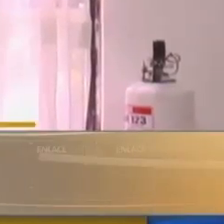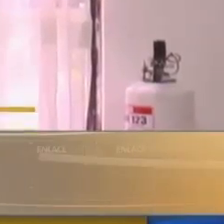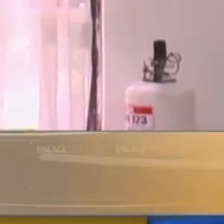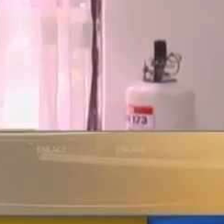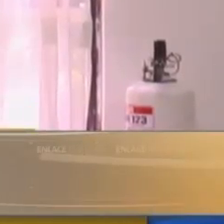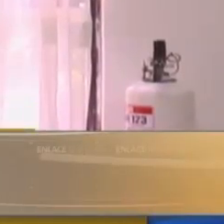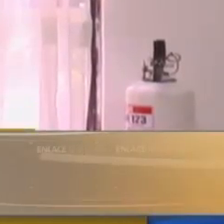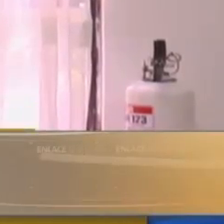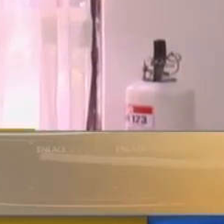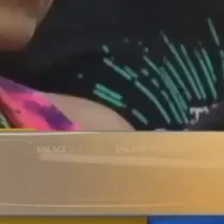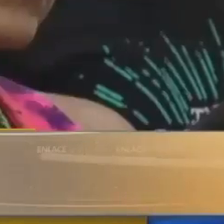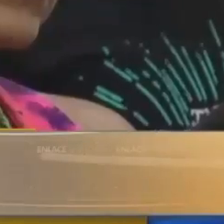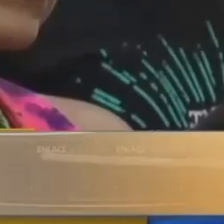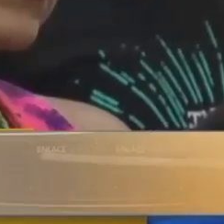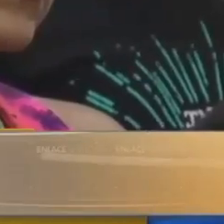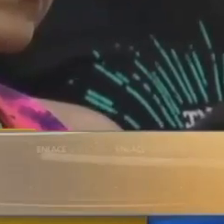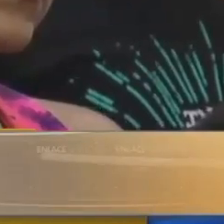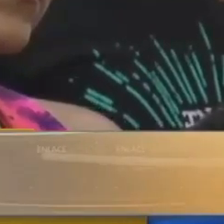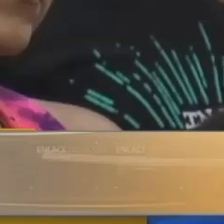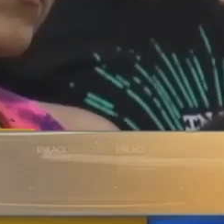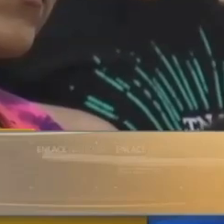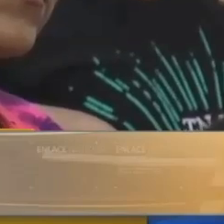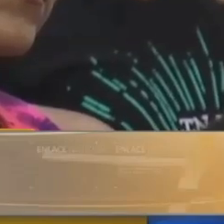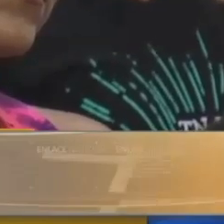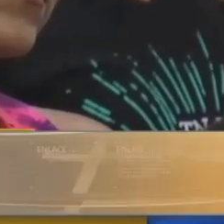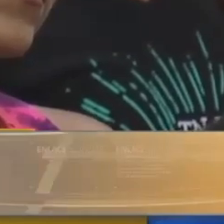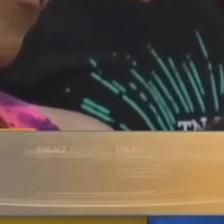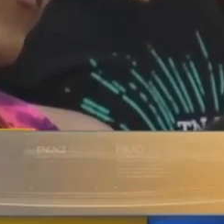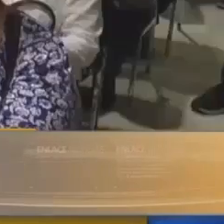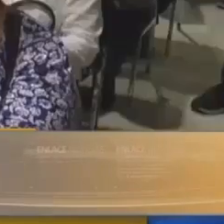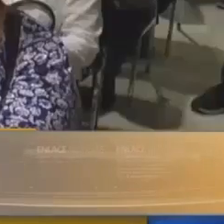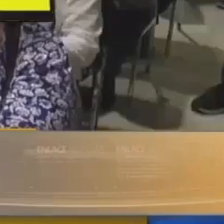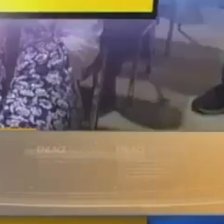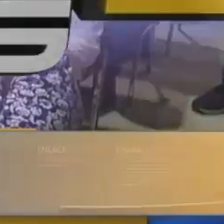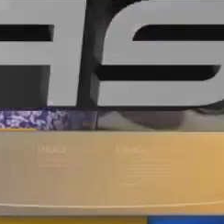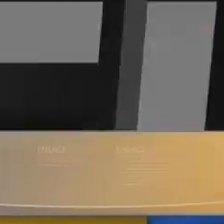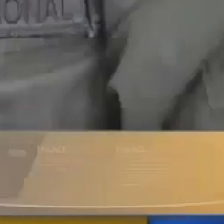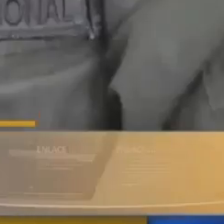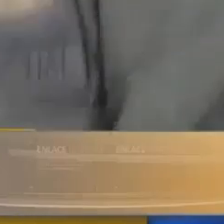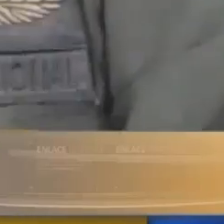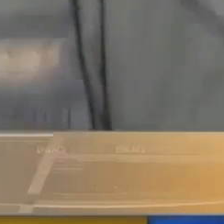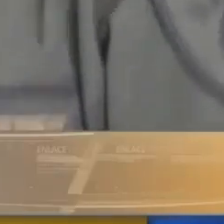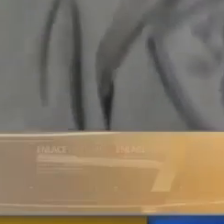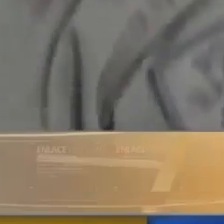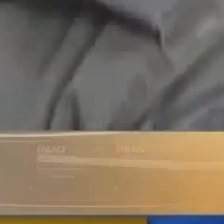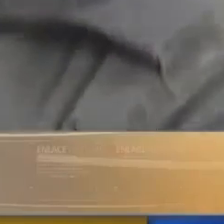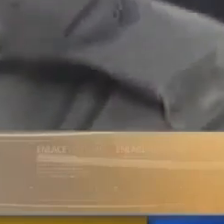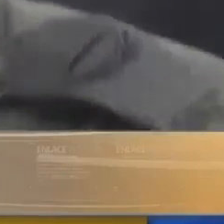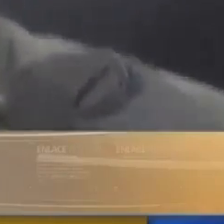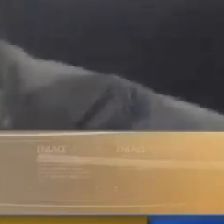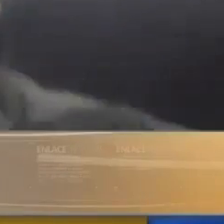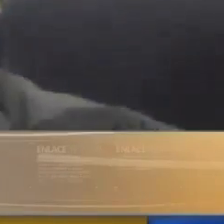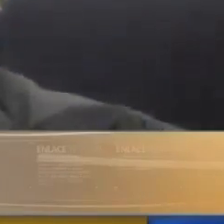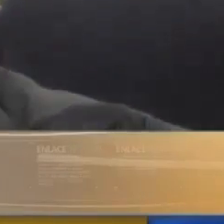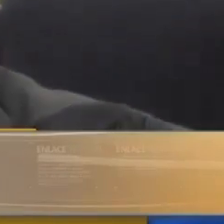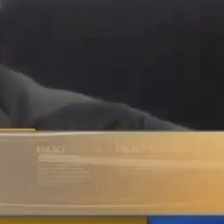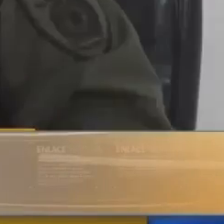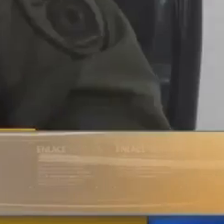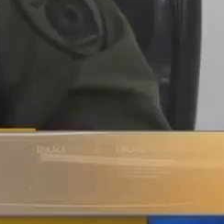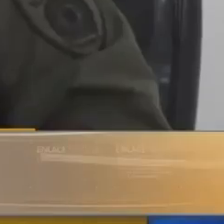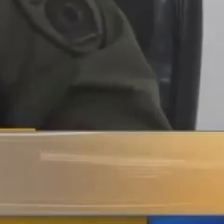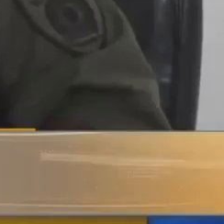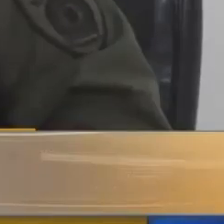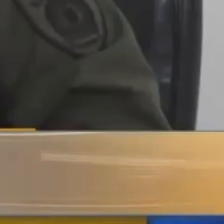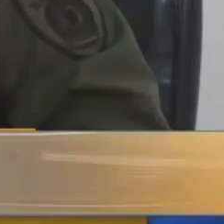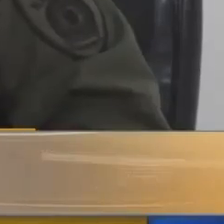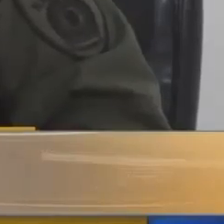portafolio de servicios. La Administración Municipal pretende fortalecer a los microempresarios de la ciudad. En operativo de registro y control, Policía de Sabana de